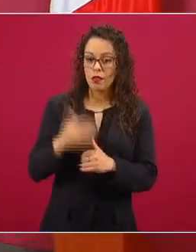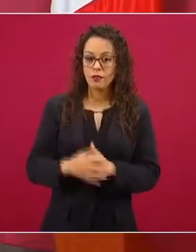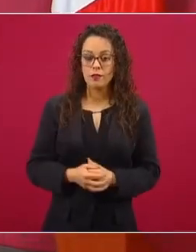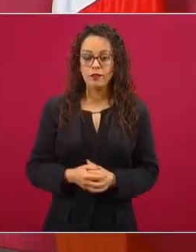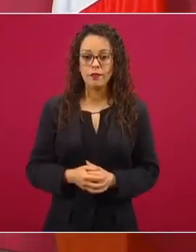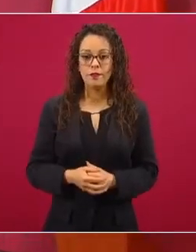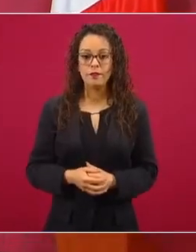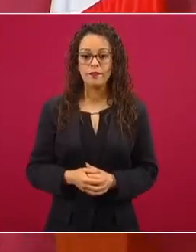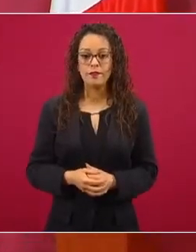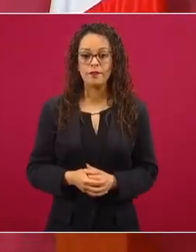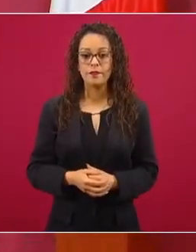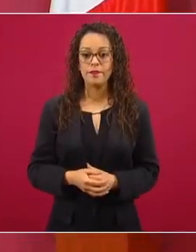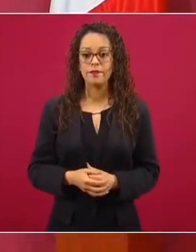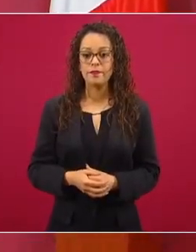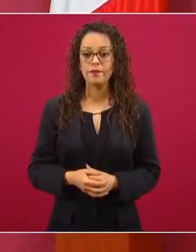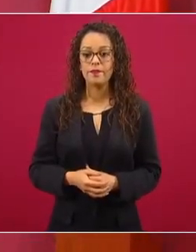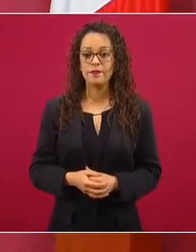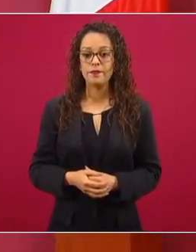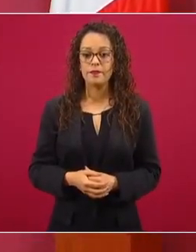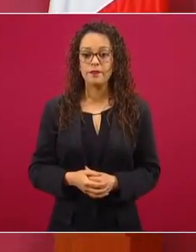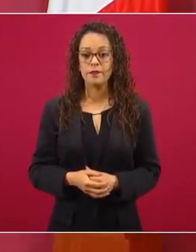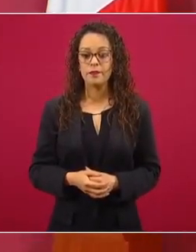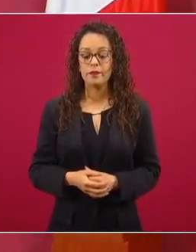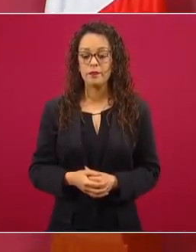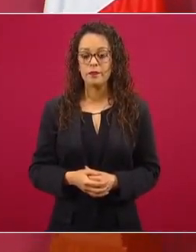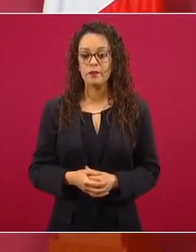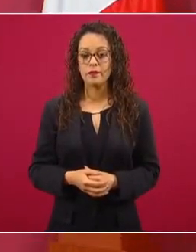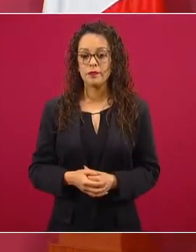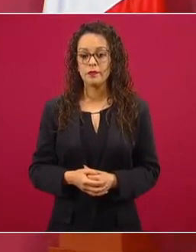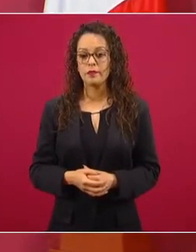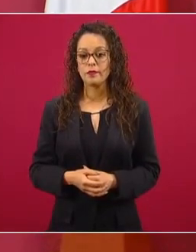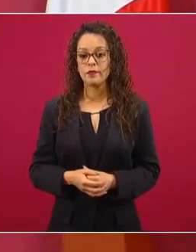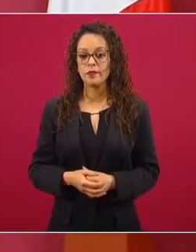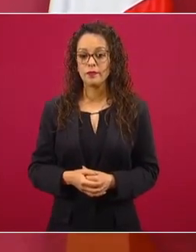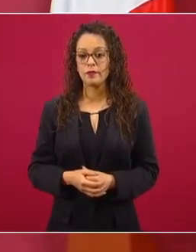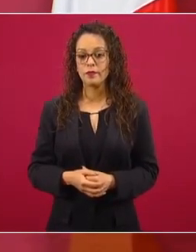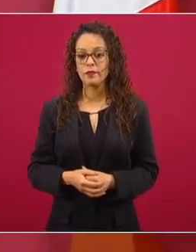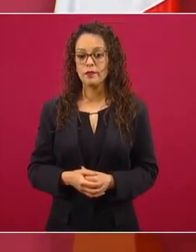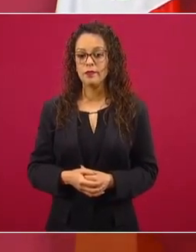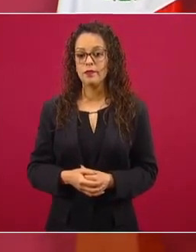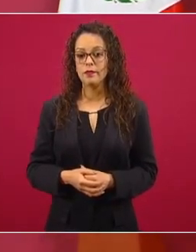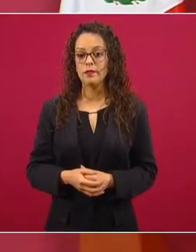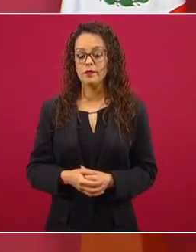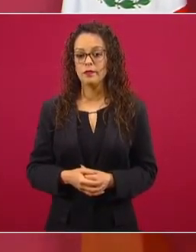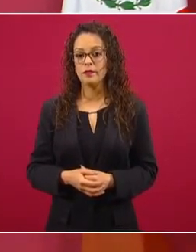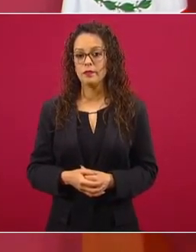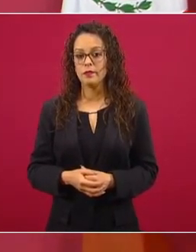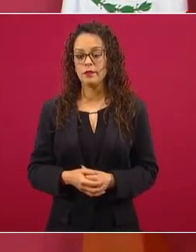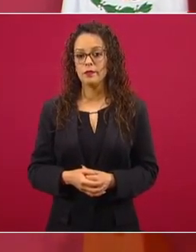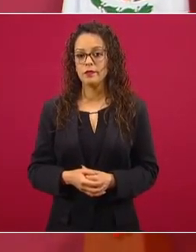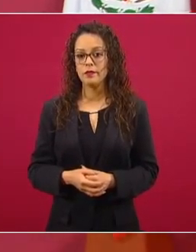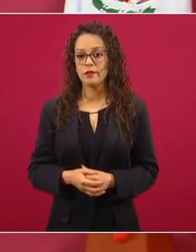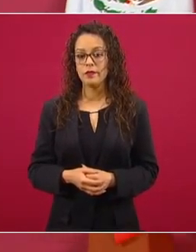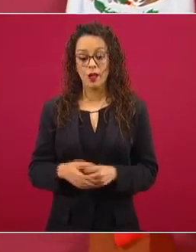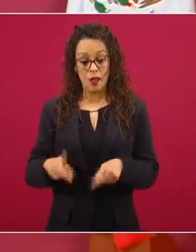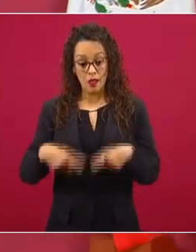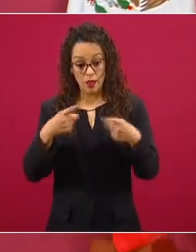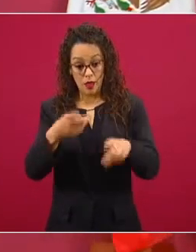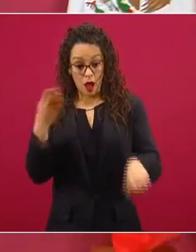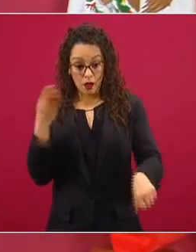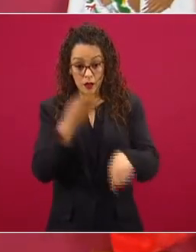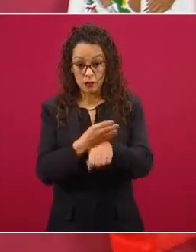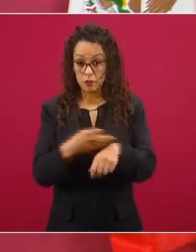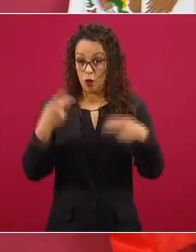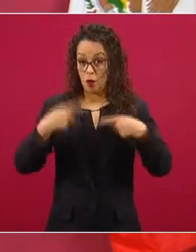y no podríamos permitir de que se juzgue a nadie si no hay